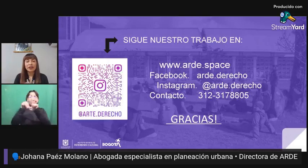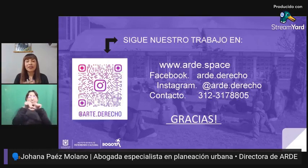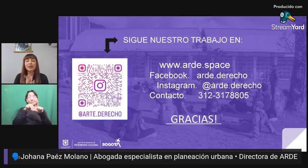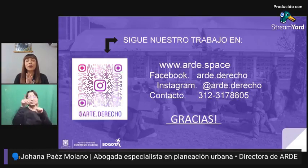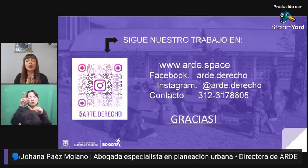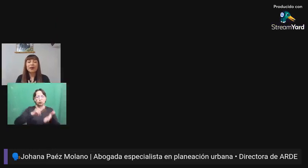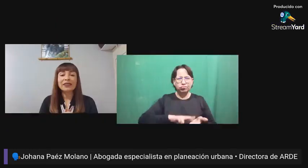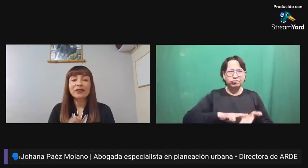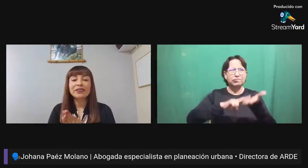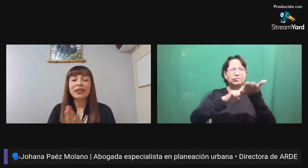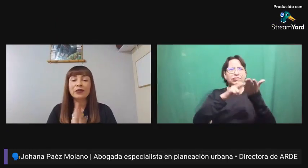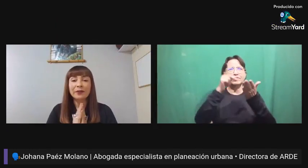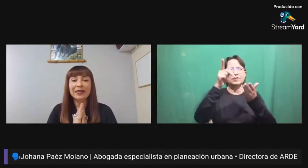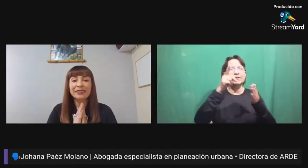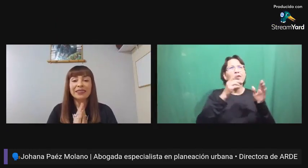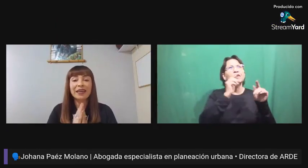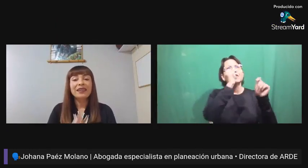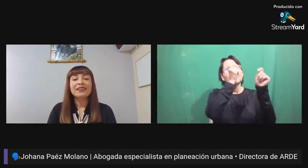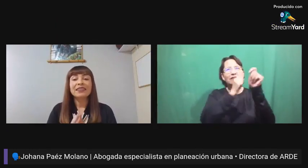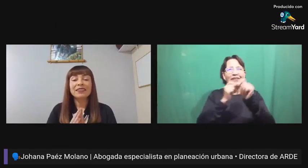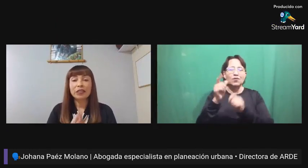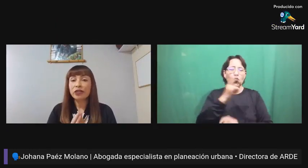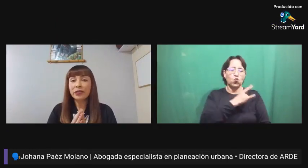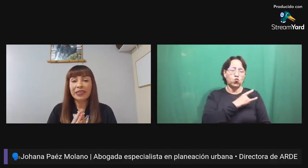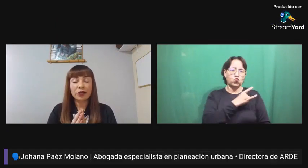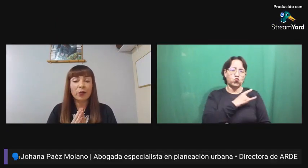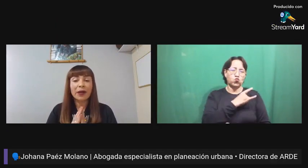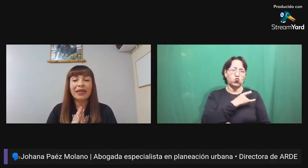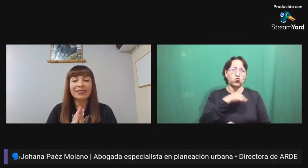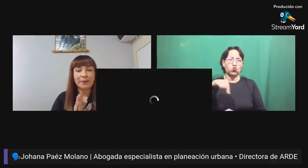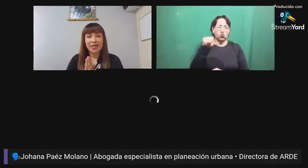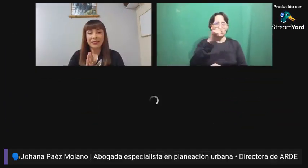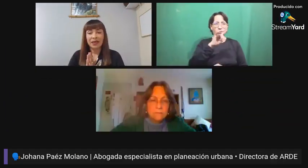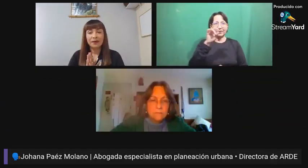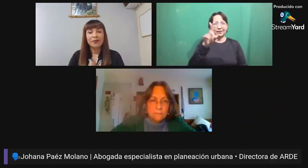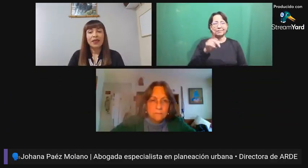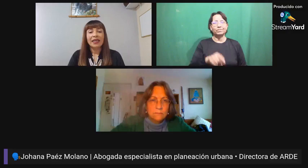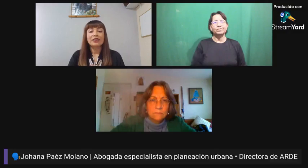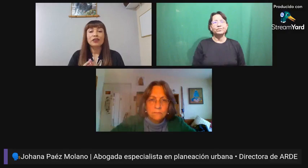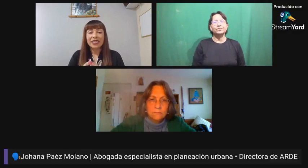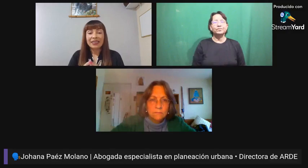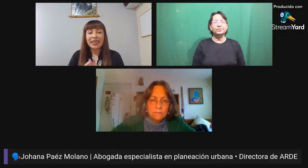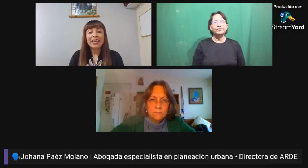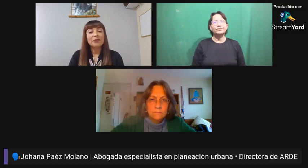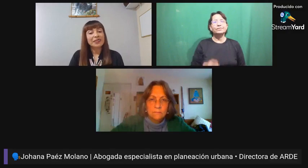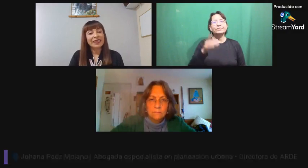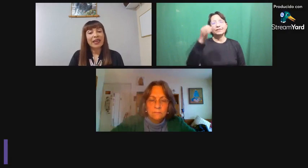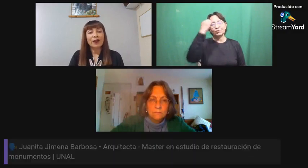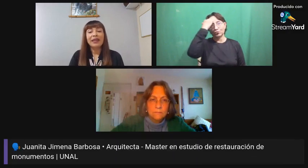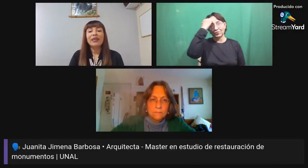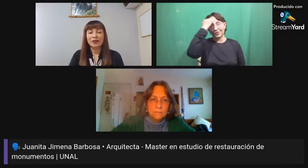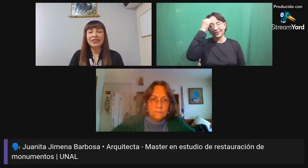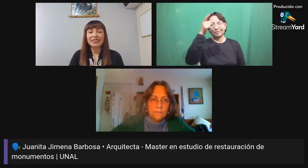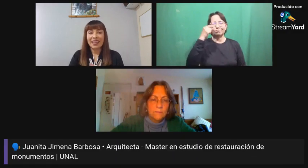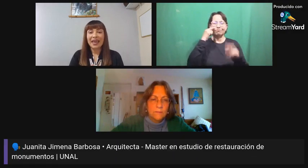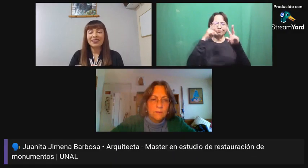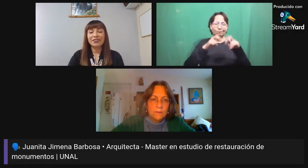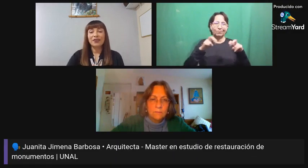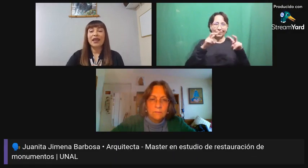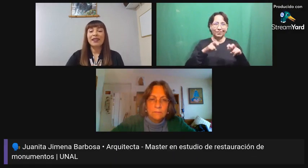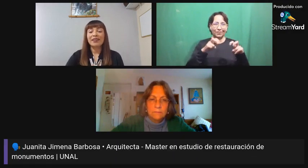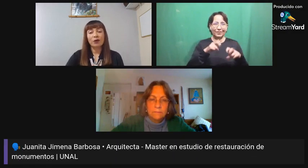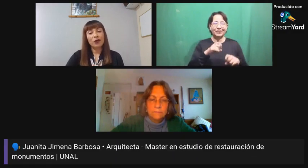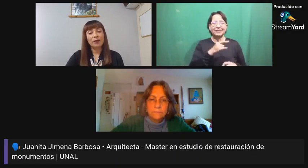restauración de monumentos de la Universita di Roma La Sapienza. Es docente e investigadora de la